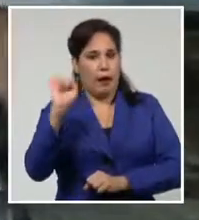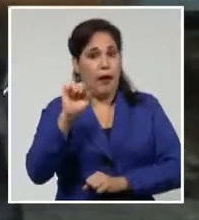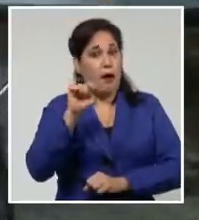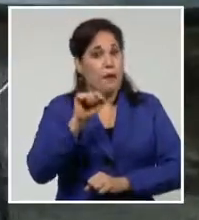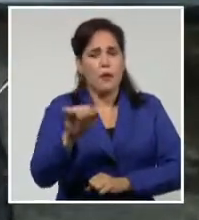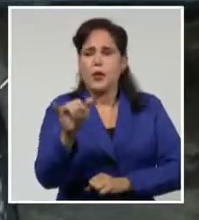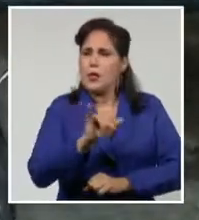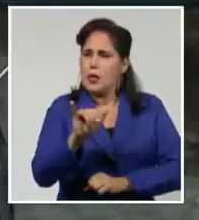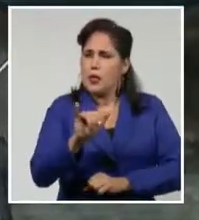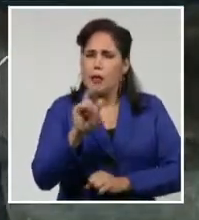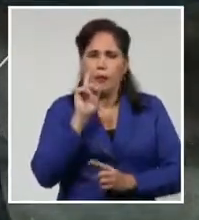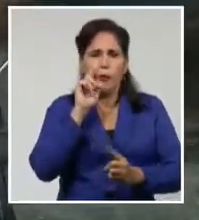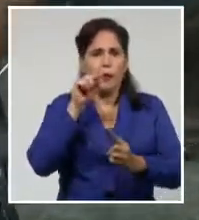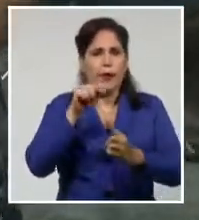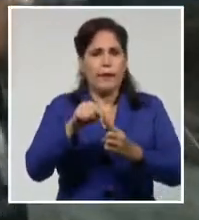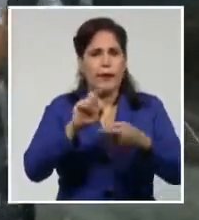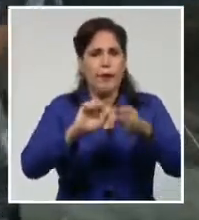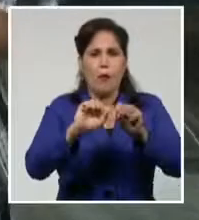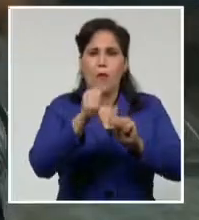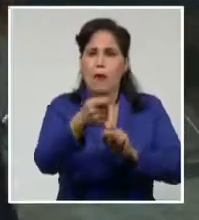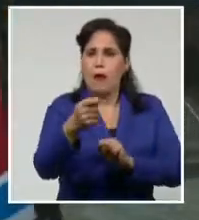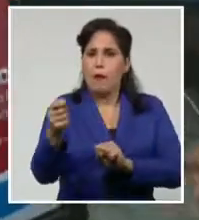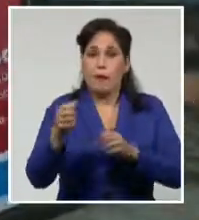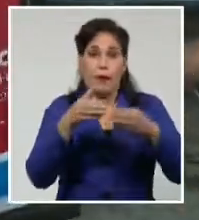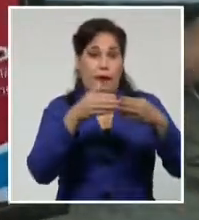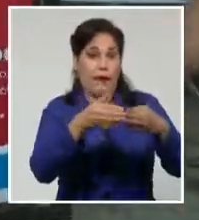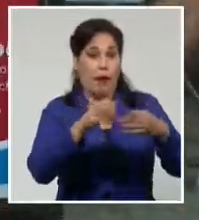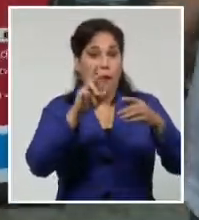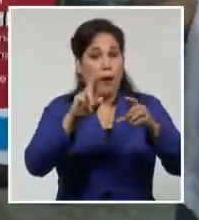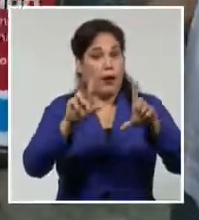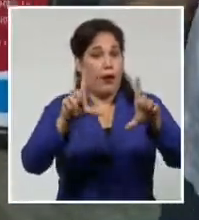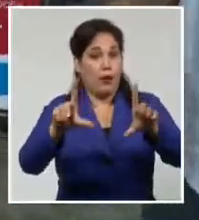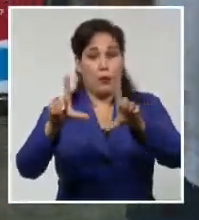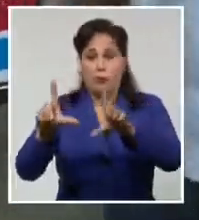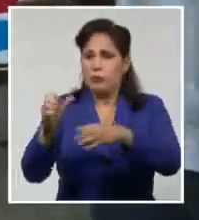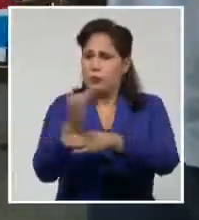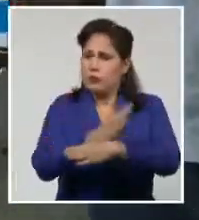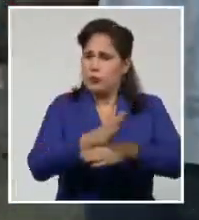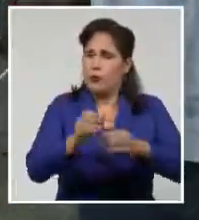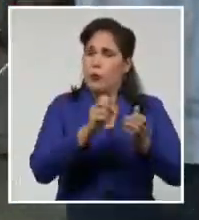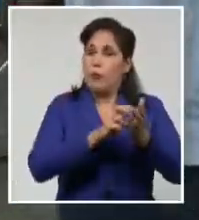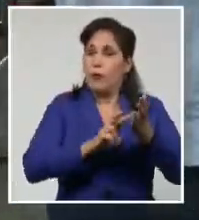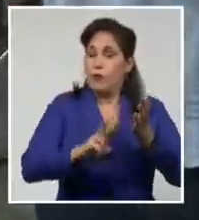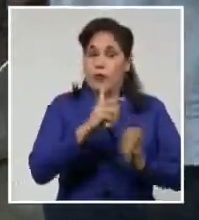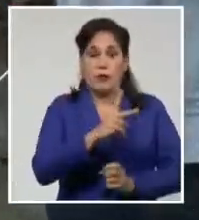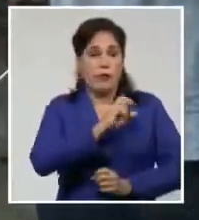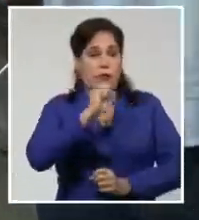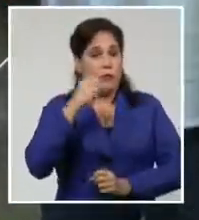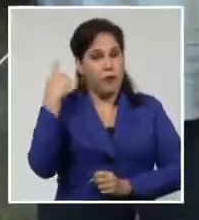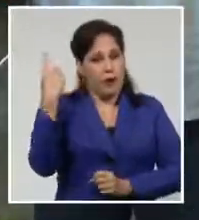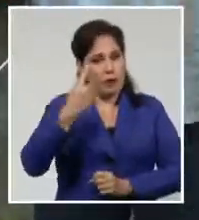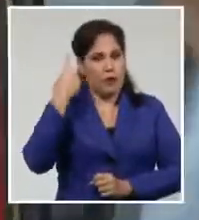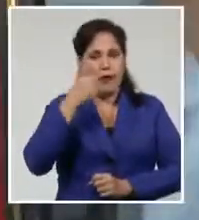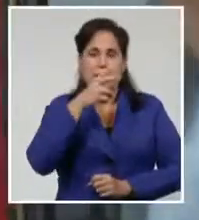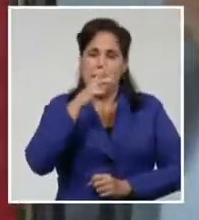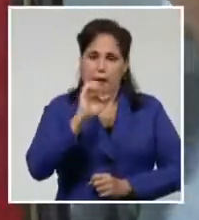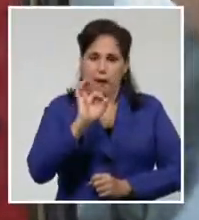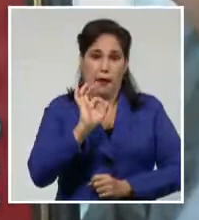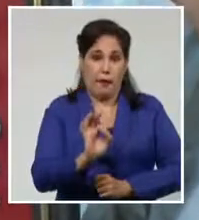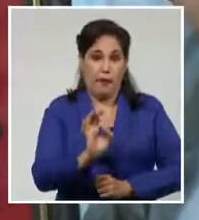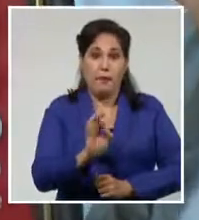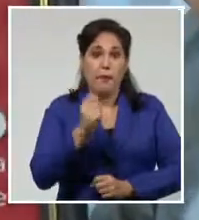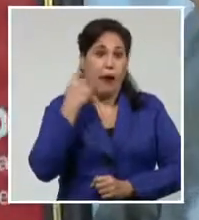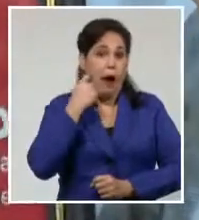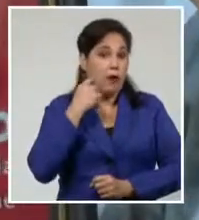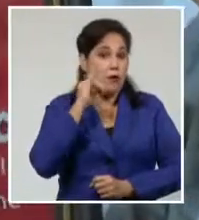también fue propicia para hacer la entrega oficial a Granma del reconocimiento que la acredita como provincia vanguardia nacional de la organización en el año